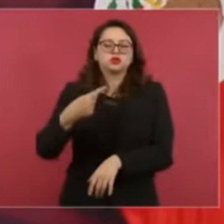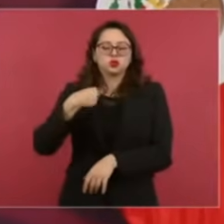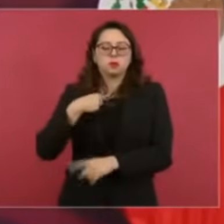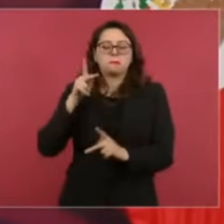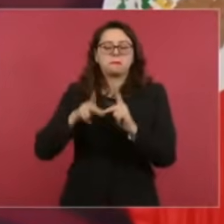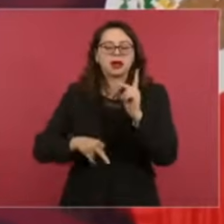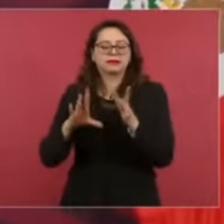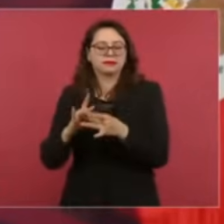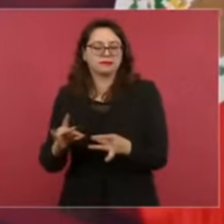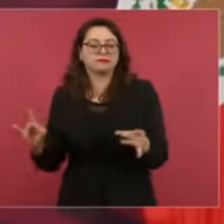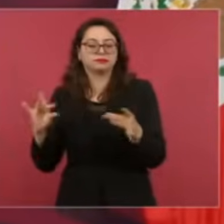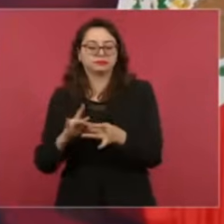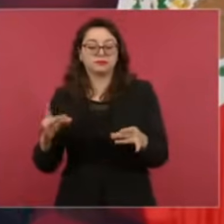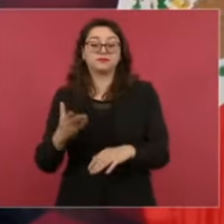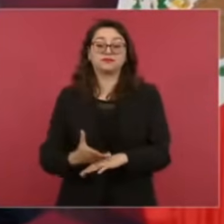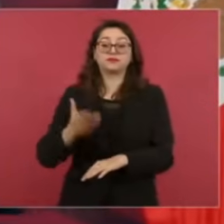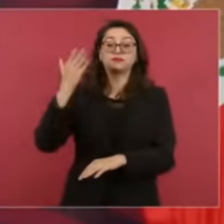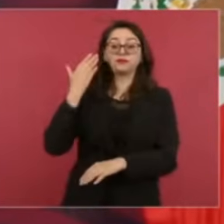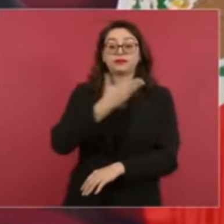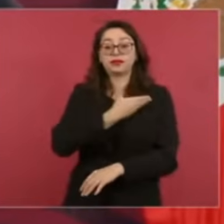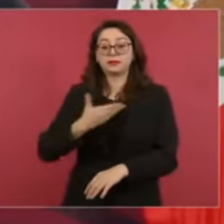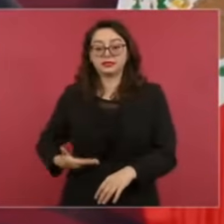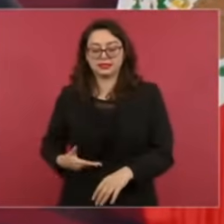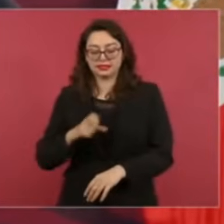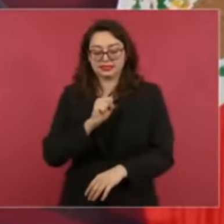el contubernio PRI-PAN